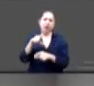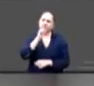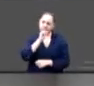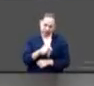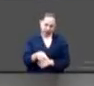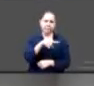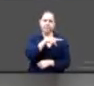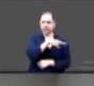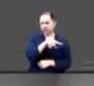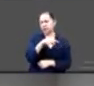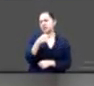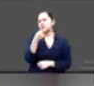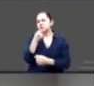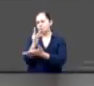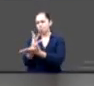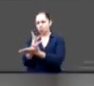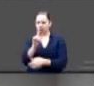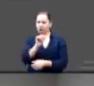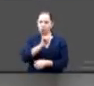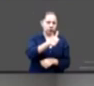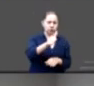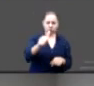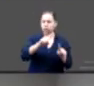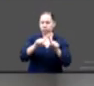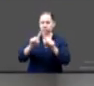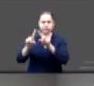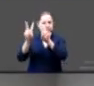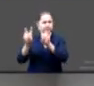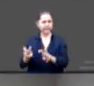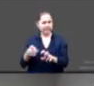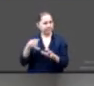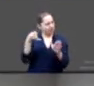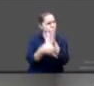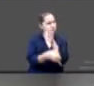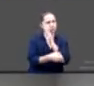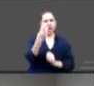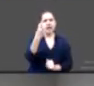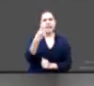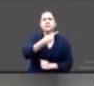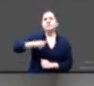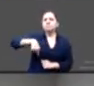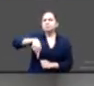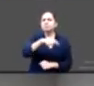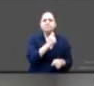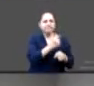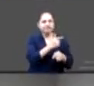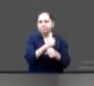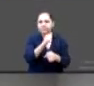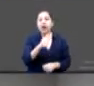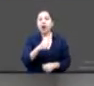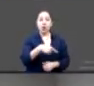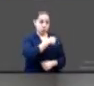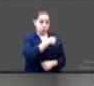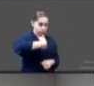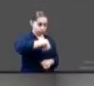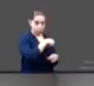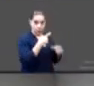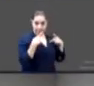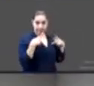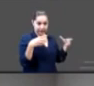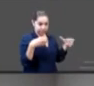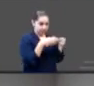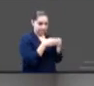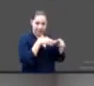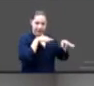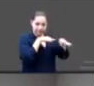comunicación. Es muy difícil decir esto, pero prácticamente nosotros que estamos trabajando en esto, estamos trabajando para ver cómo investigar los